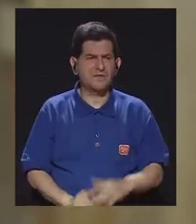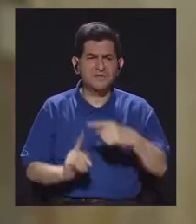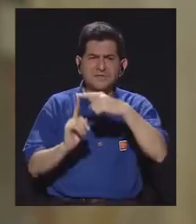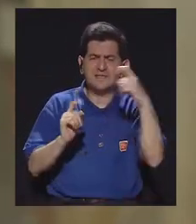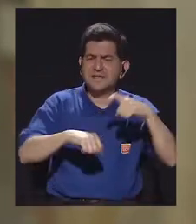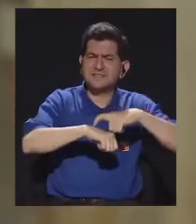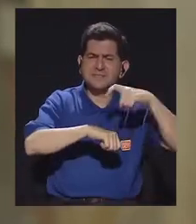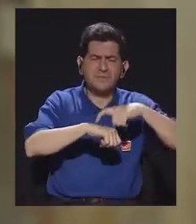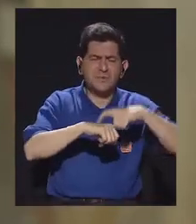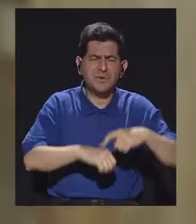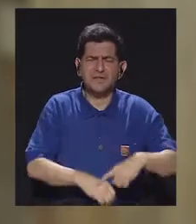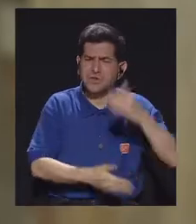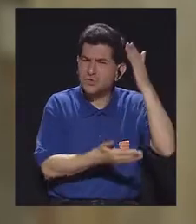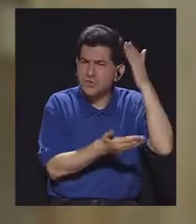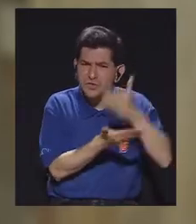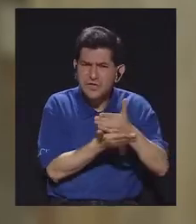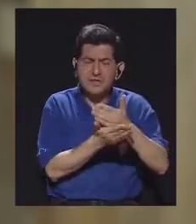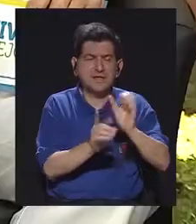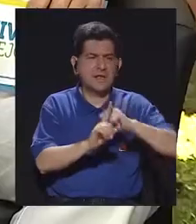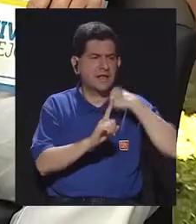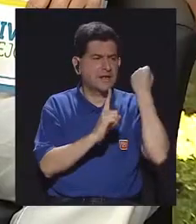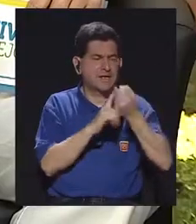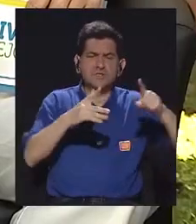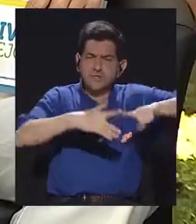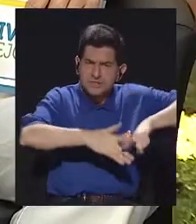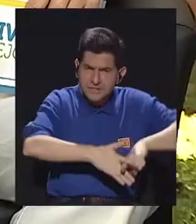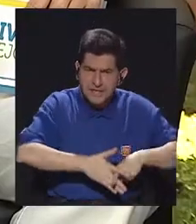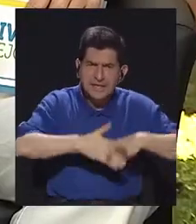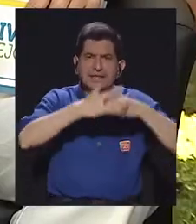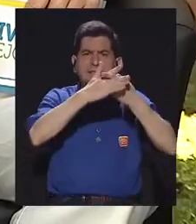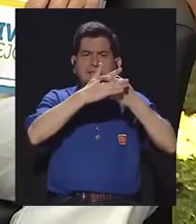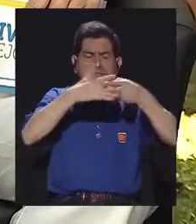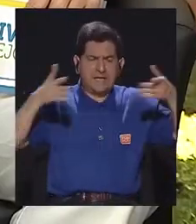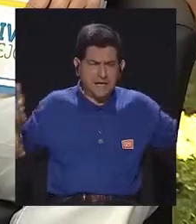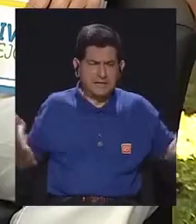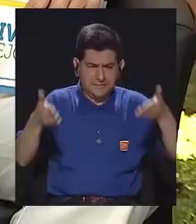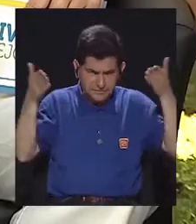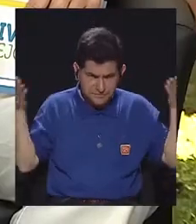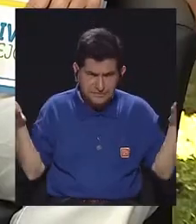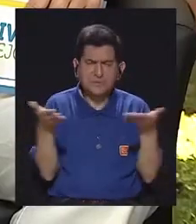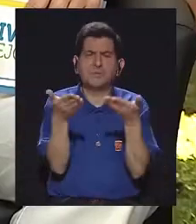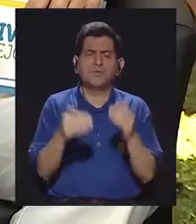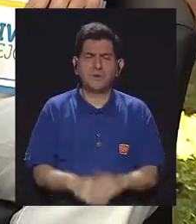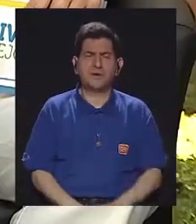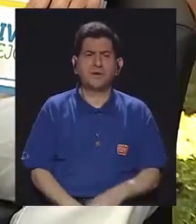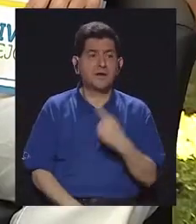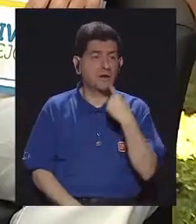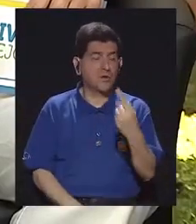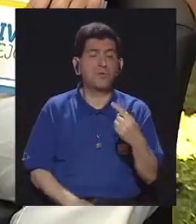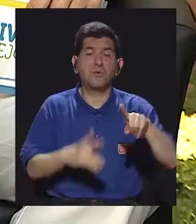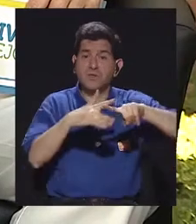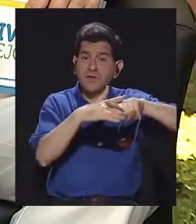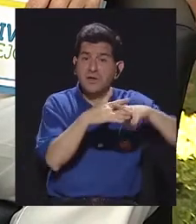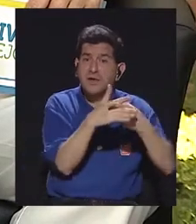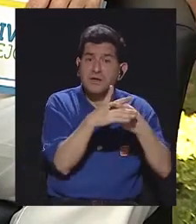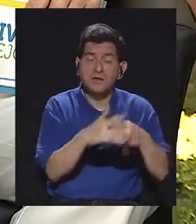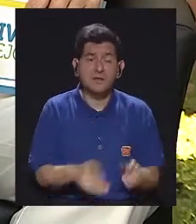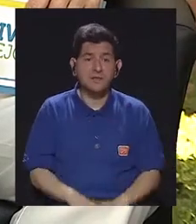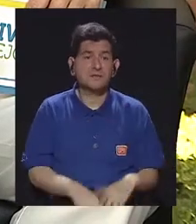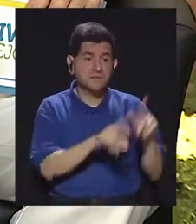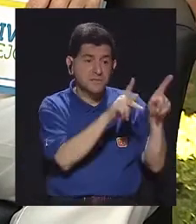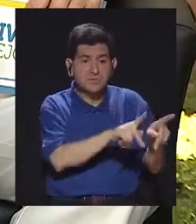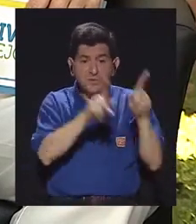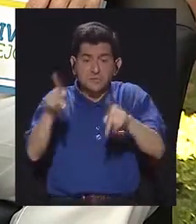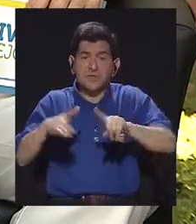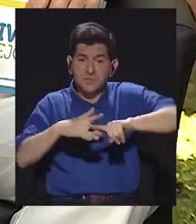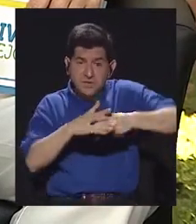debemos hacer un corte y comenzar como sociedad a fomentar, y a, como le dije yo al principio, a